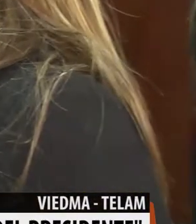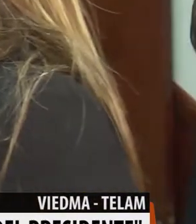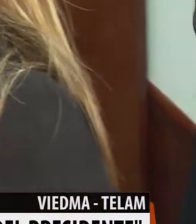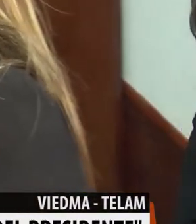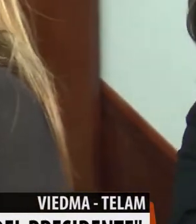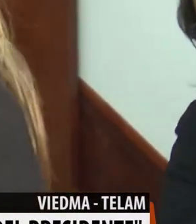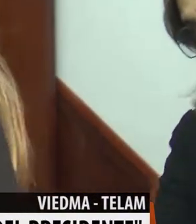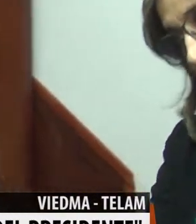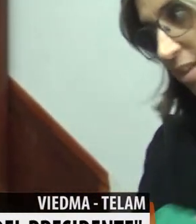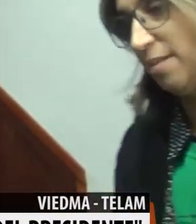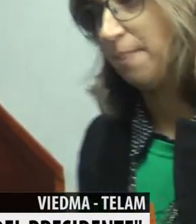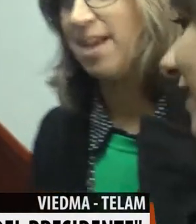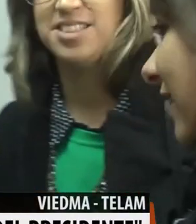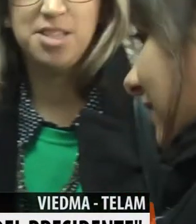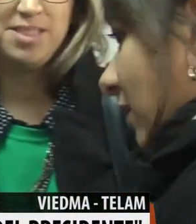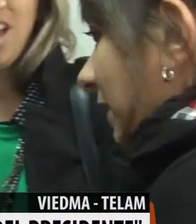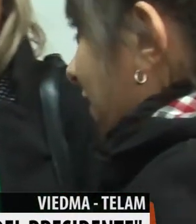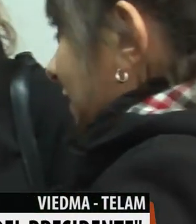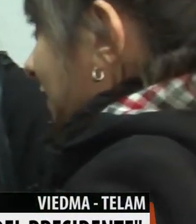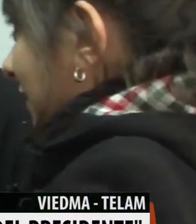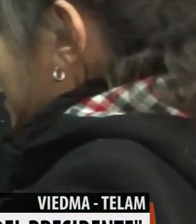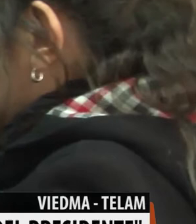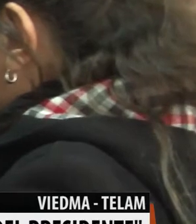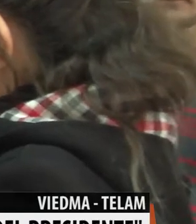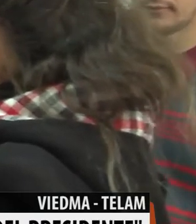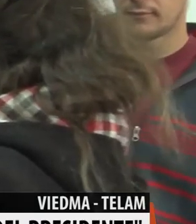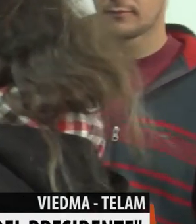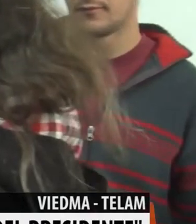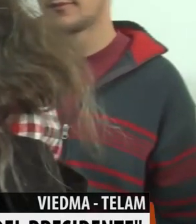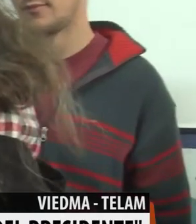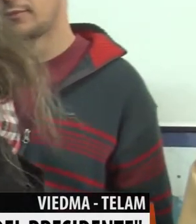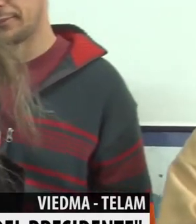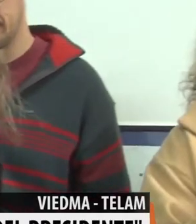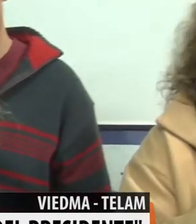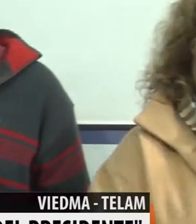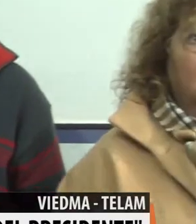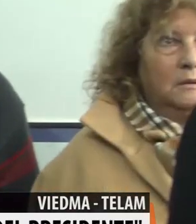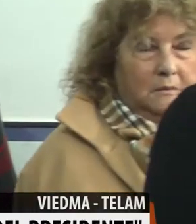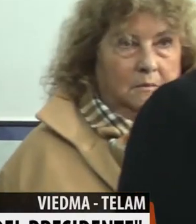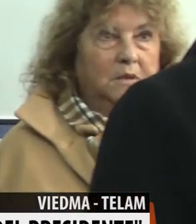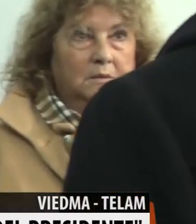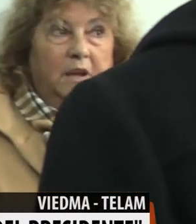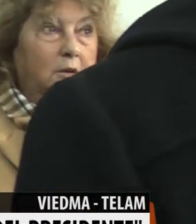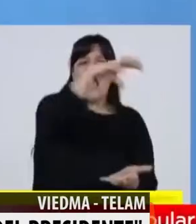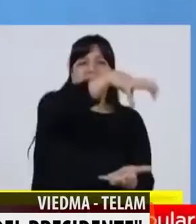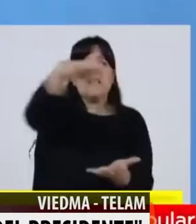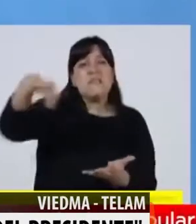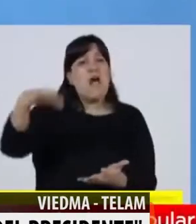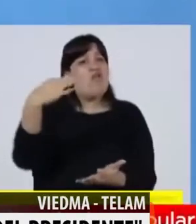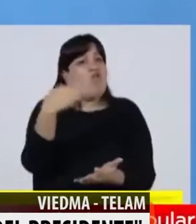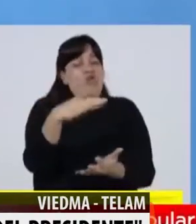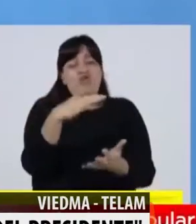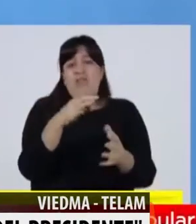noticias, no está trabajando como debería trabajar. Entonces, esto de que la cantidad de trabajadores que somos y